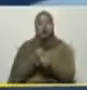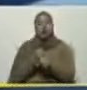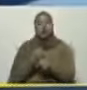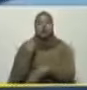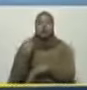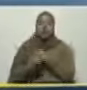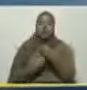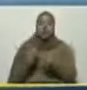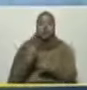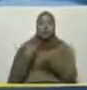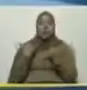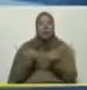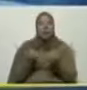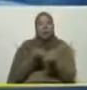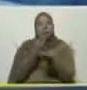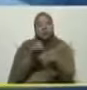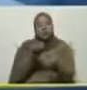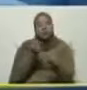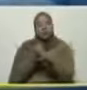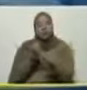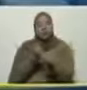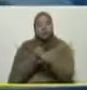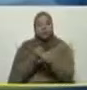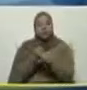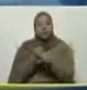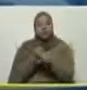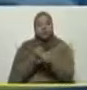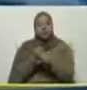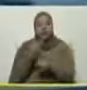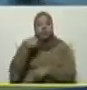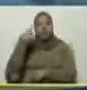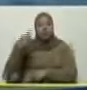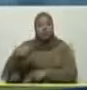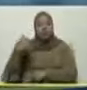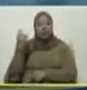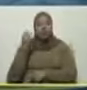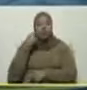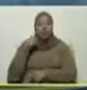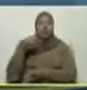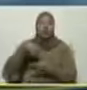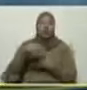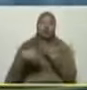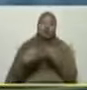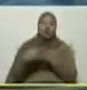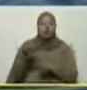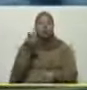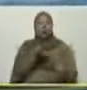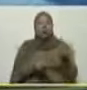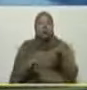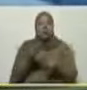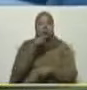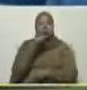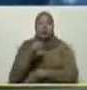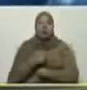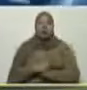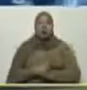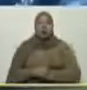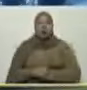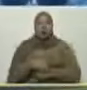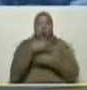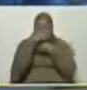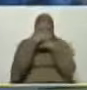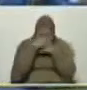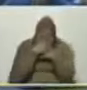cantidad de agua que se le envía a importantes municipios de carabo yo voy a recorrer un rato nos tomamos